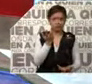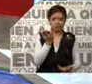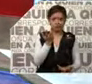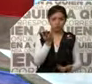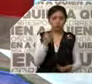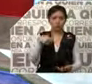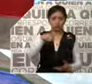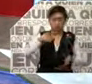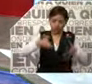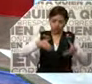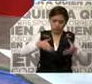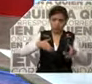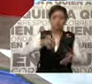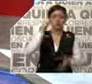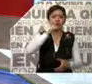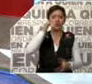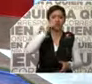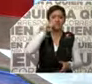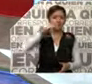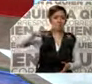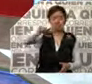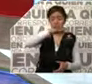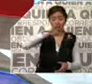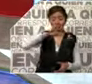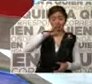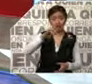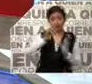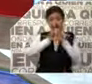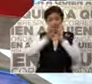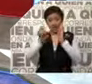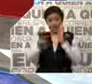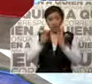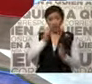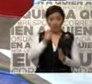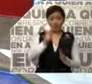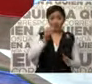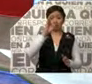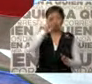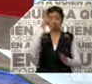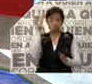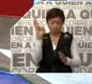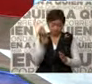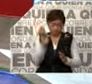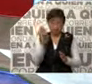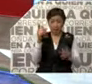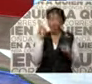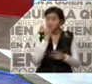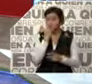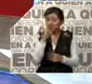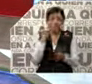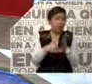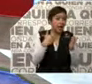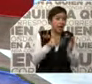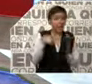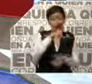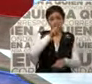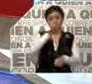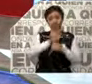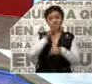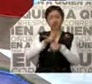circular por las diversas autopistas, pero creo que el porcentaje es como menor. Entonces yo creo que ahí nos confiamos,